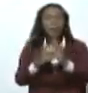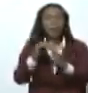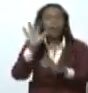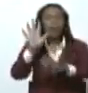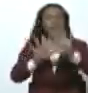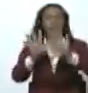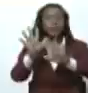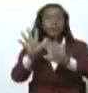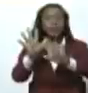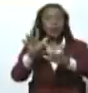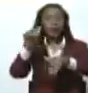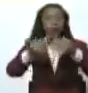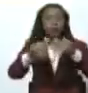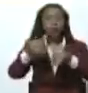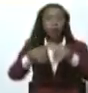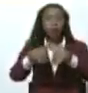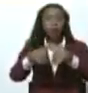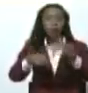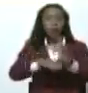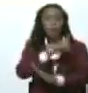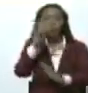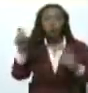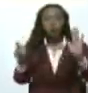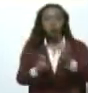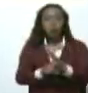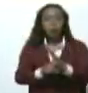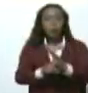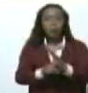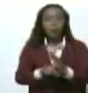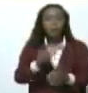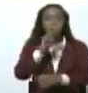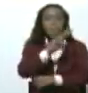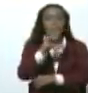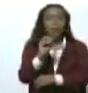56.015 votos, para un total del